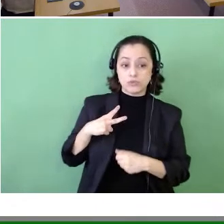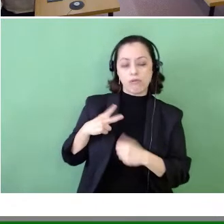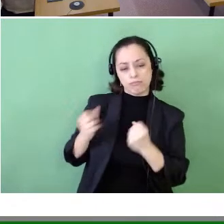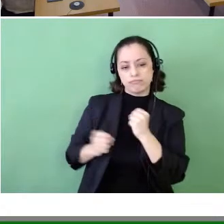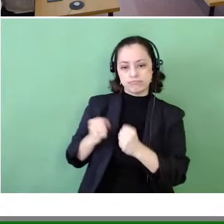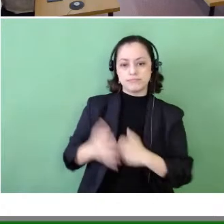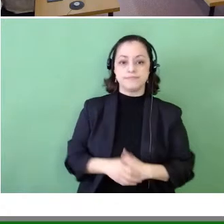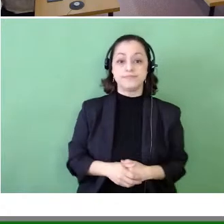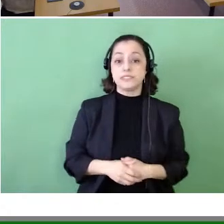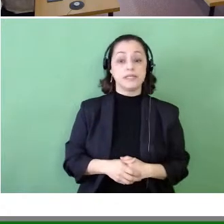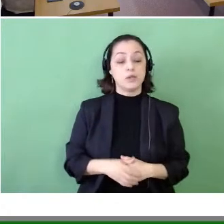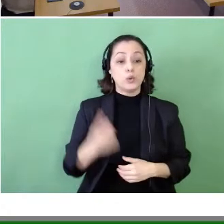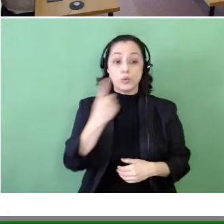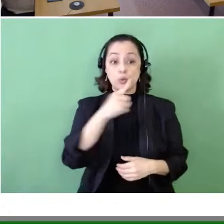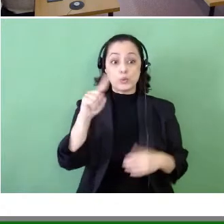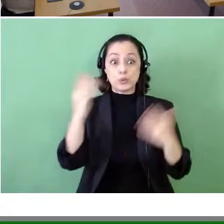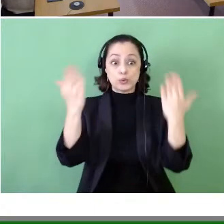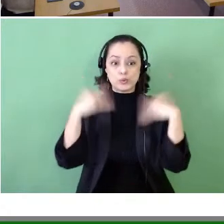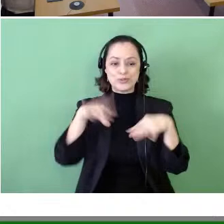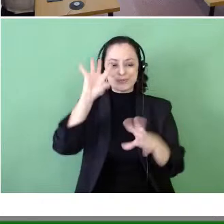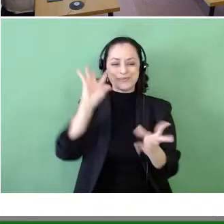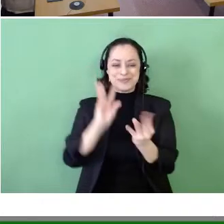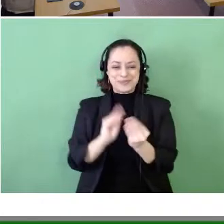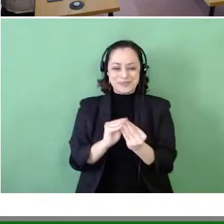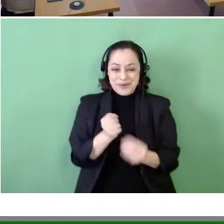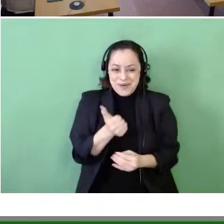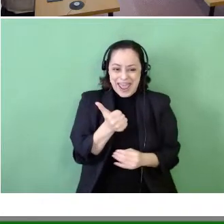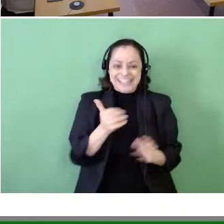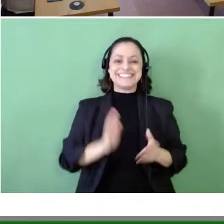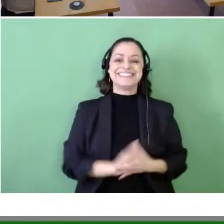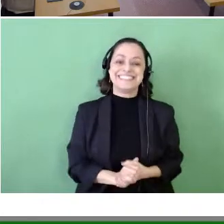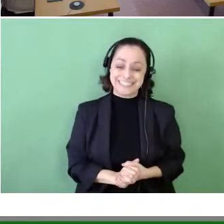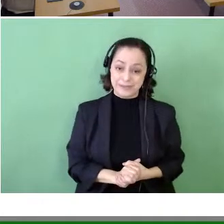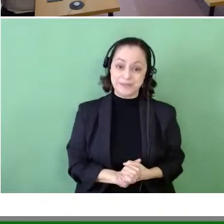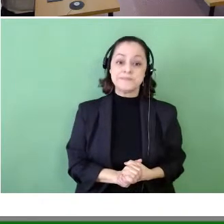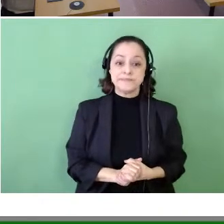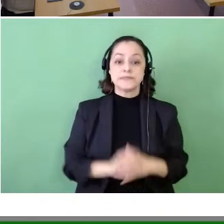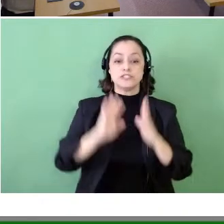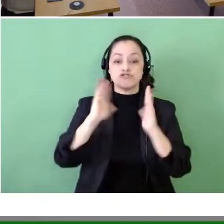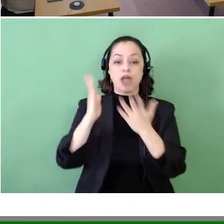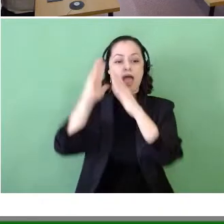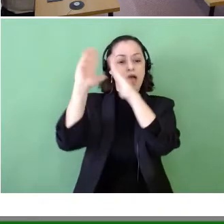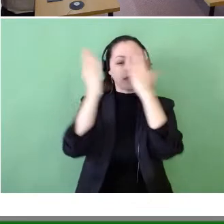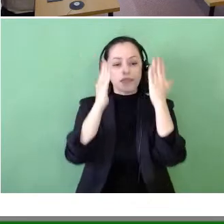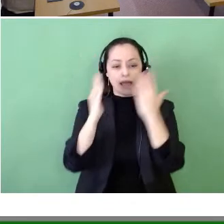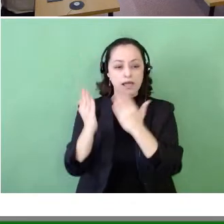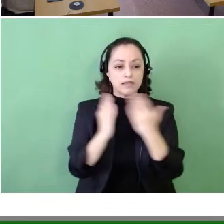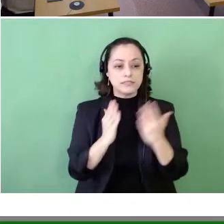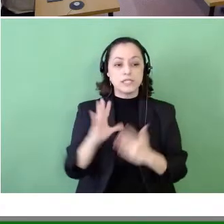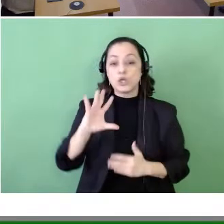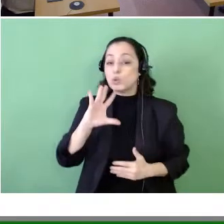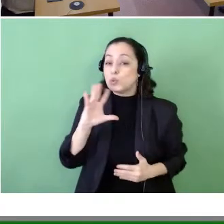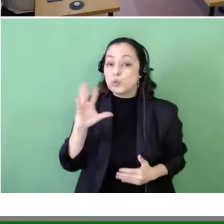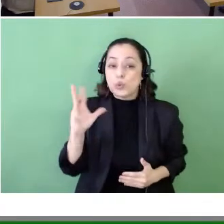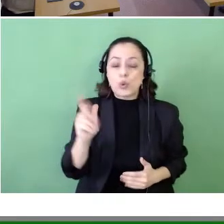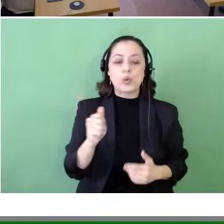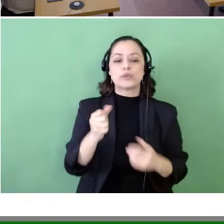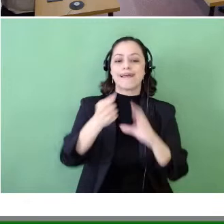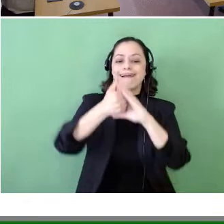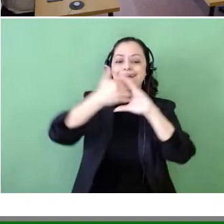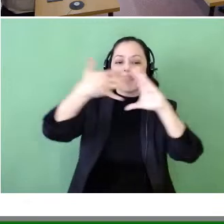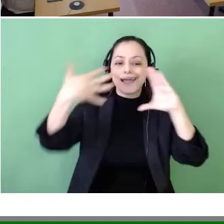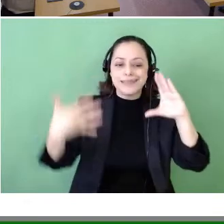termino, tenemos aquí, después de analizar y apuntar todas las